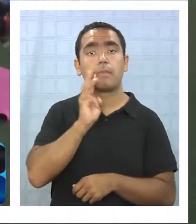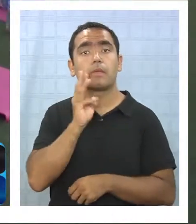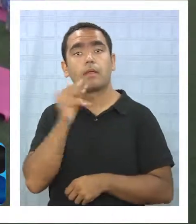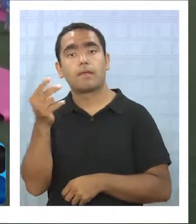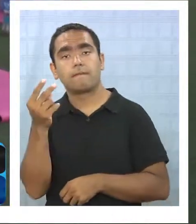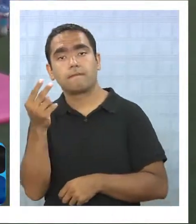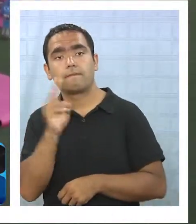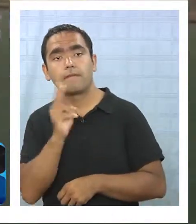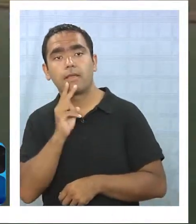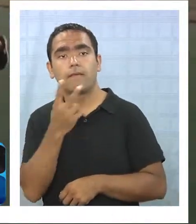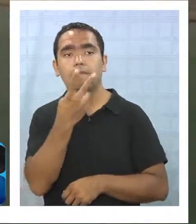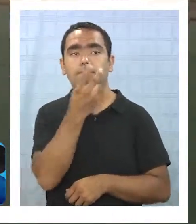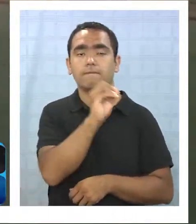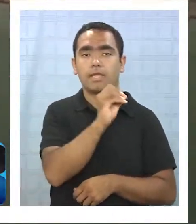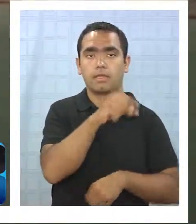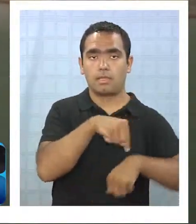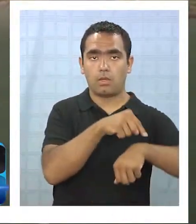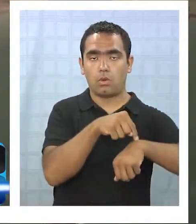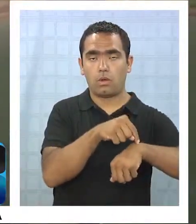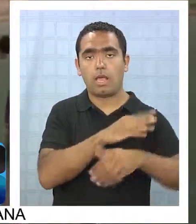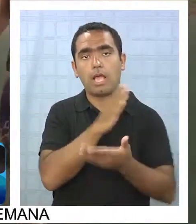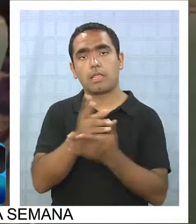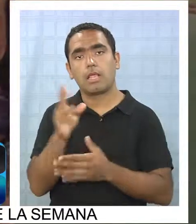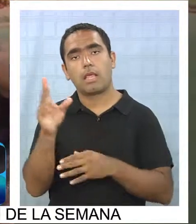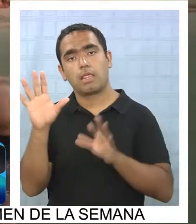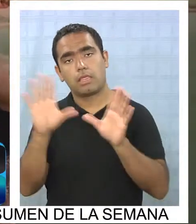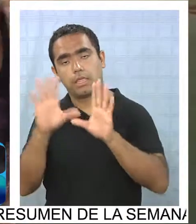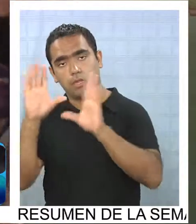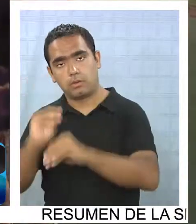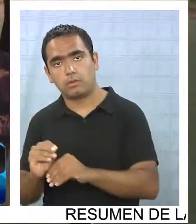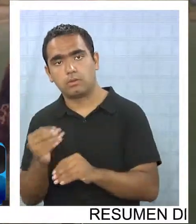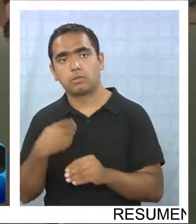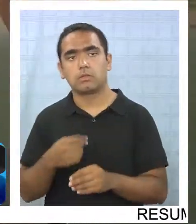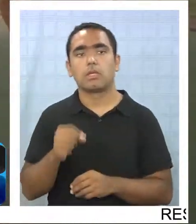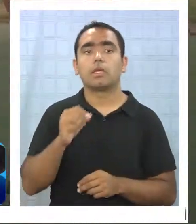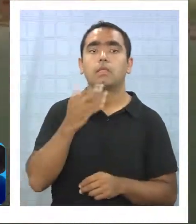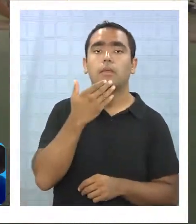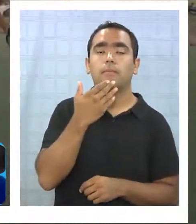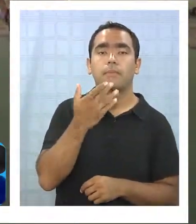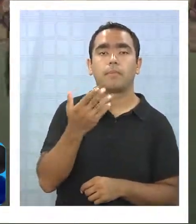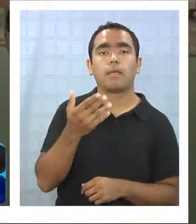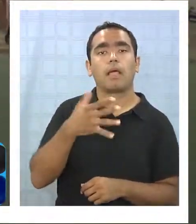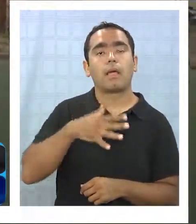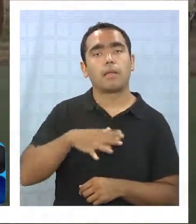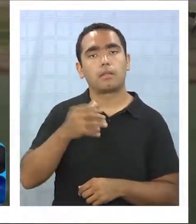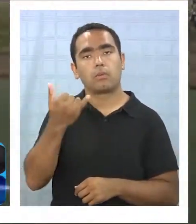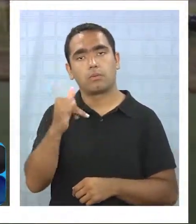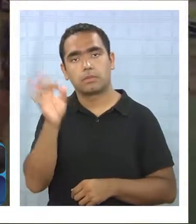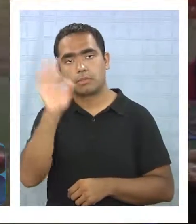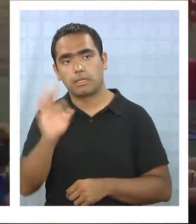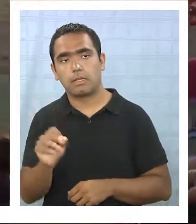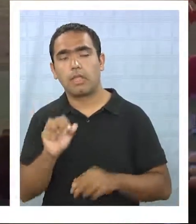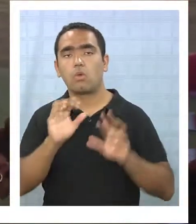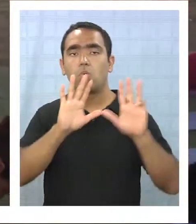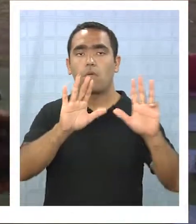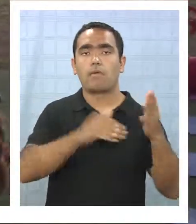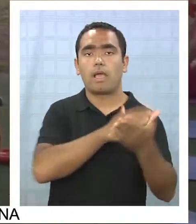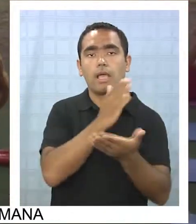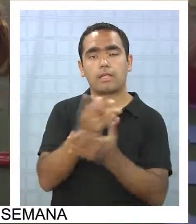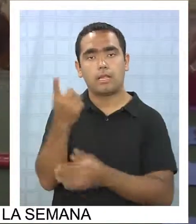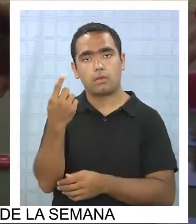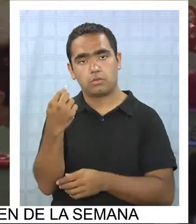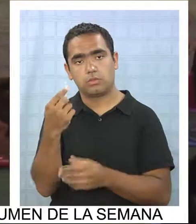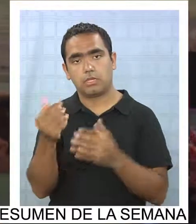viernes de 20 a 22 horas, martes, jueves y sábado, desde las 9 hasta las 11 de la mañana, lo que permite